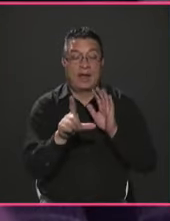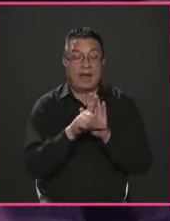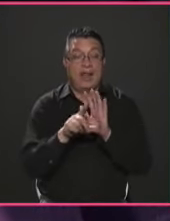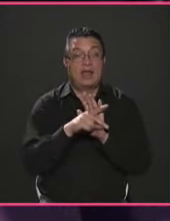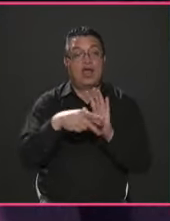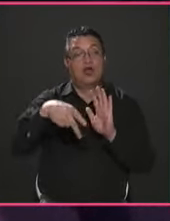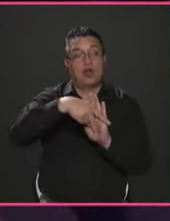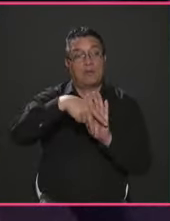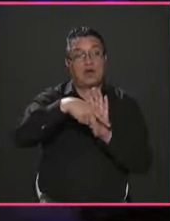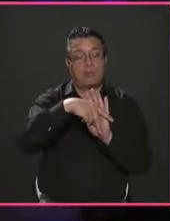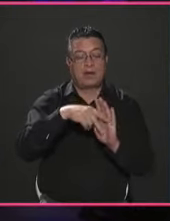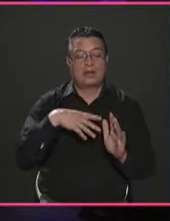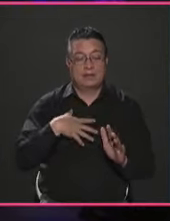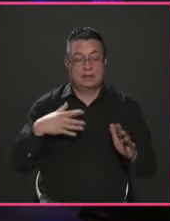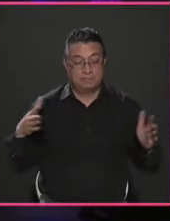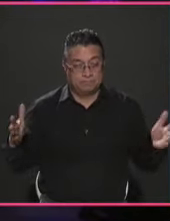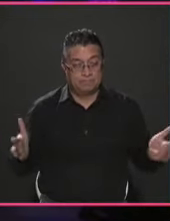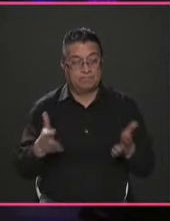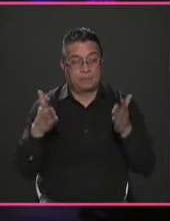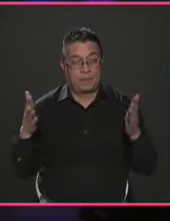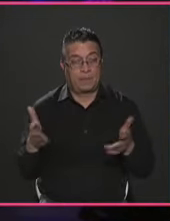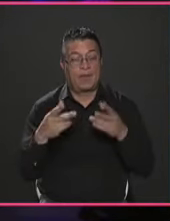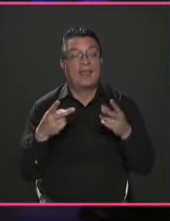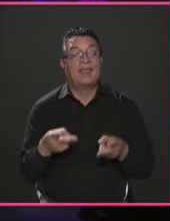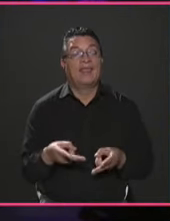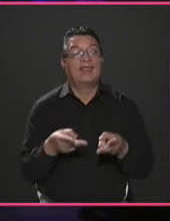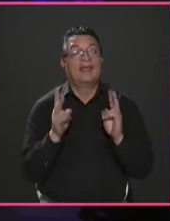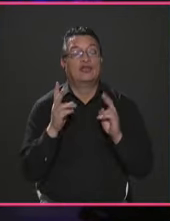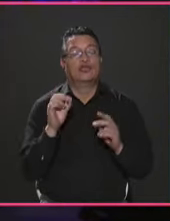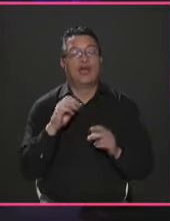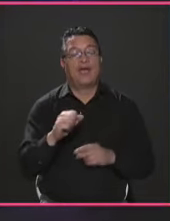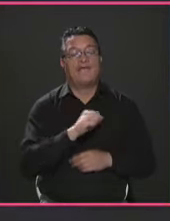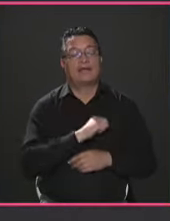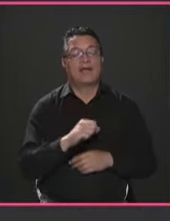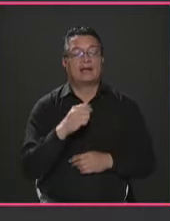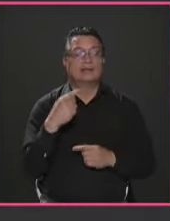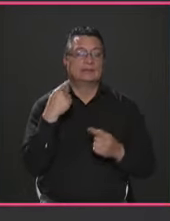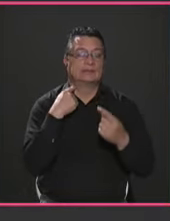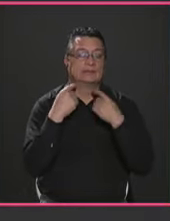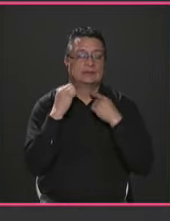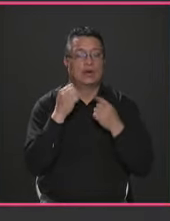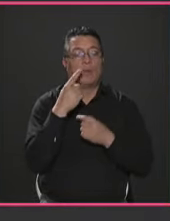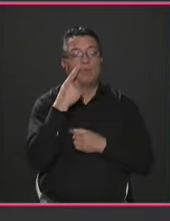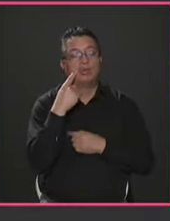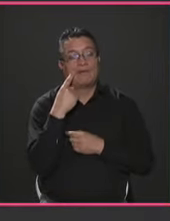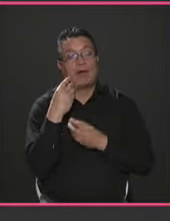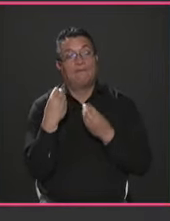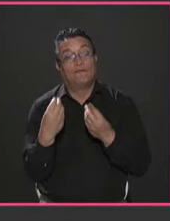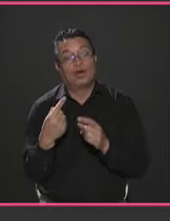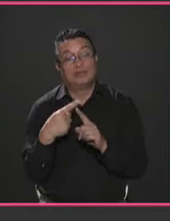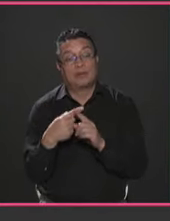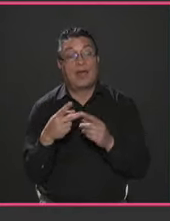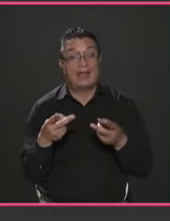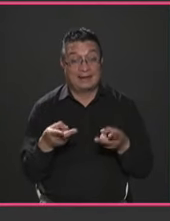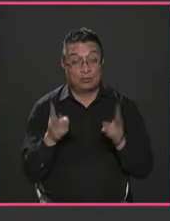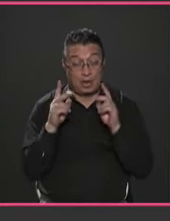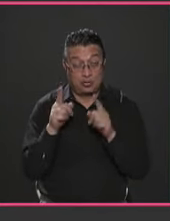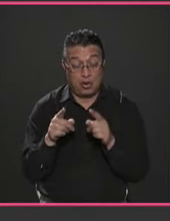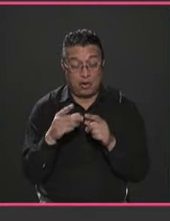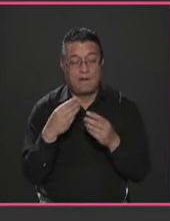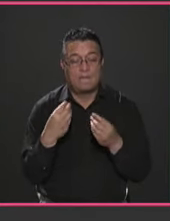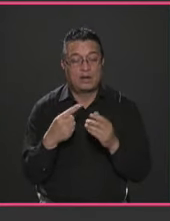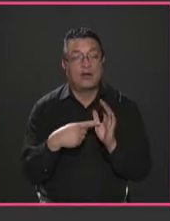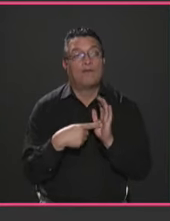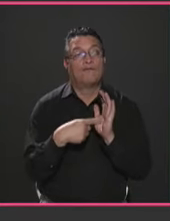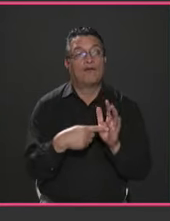buscan promover derechos o evitar algo malo o promover algo bueno Y como resultado el derecho refleja los